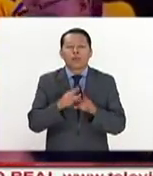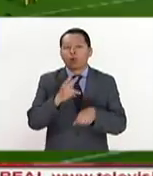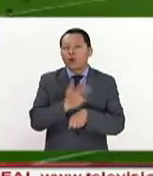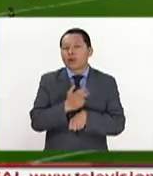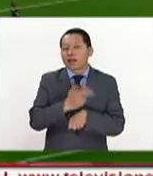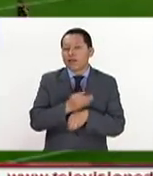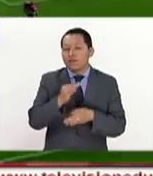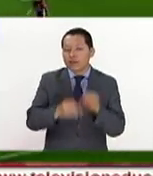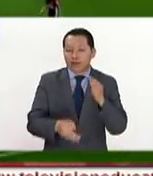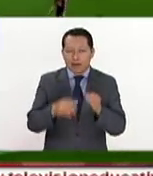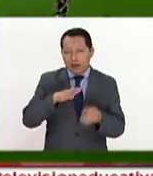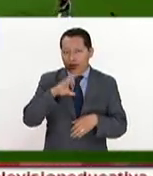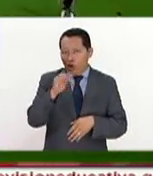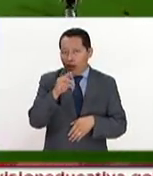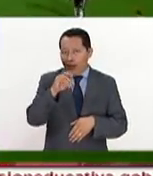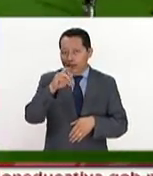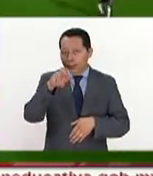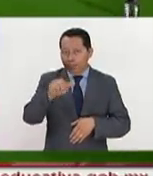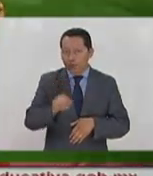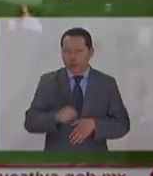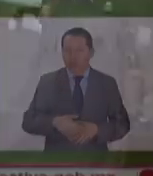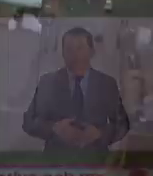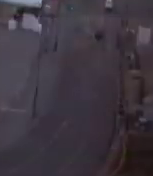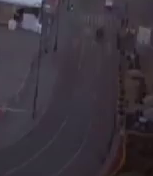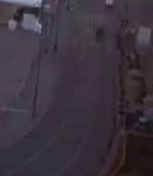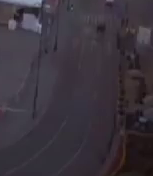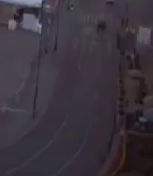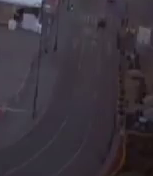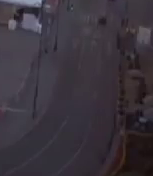octavos de final de la Conca Champions.